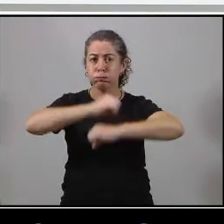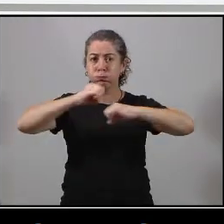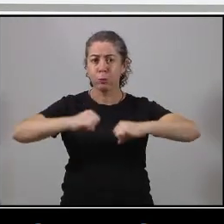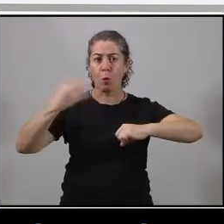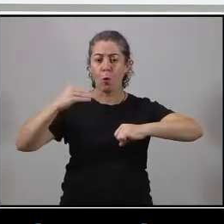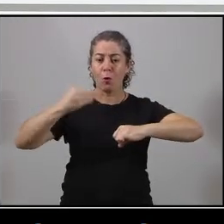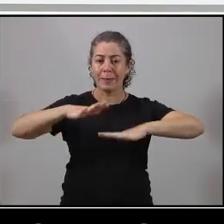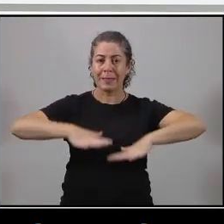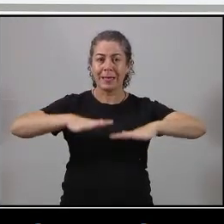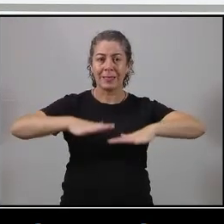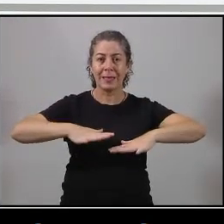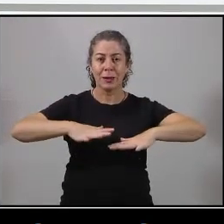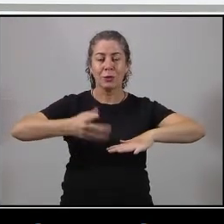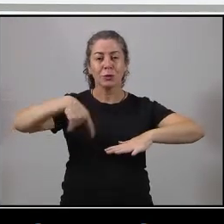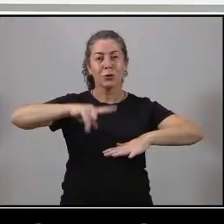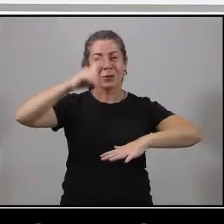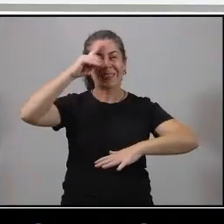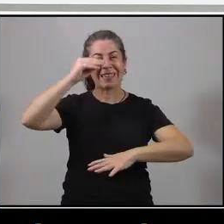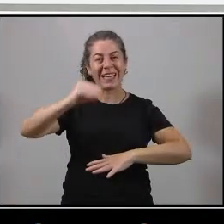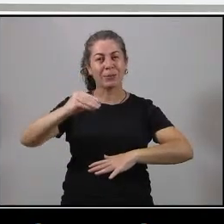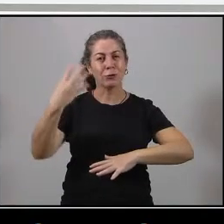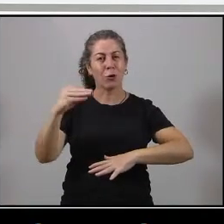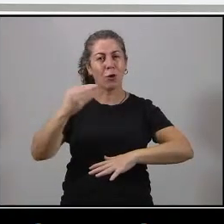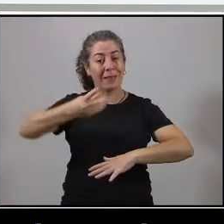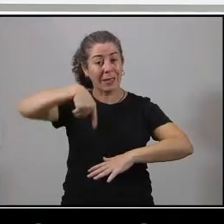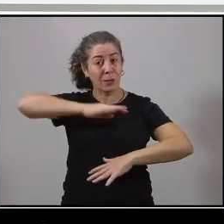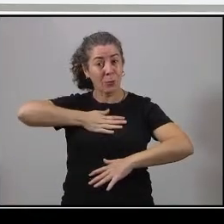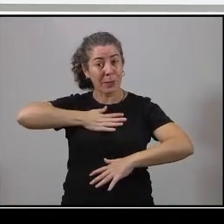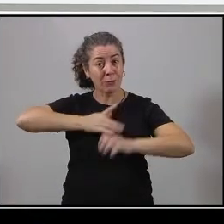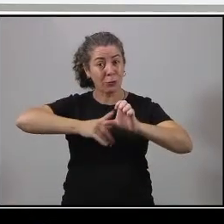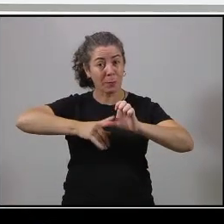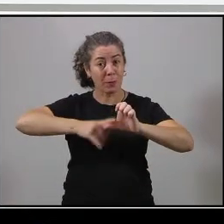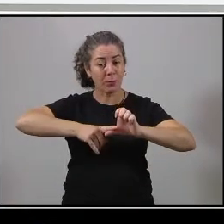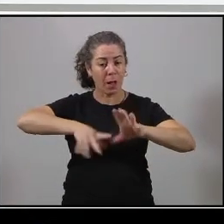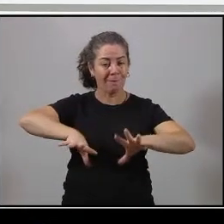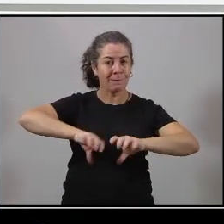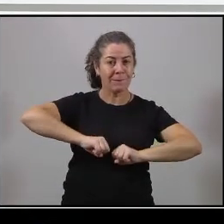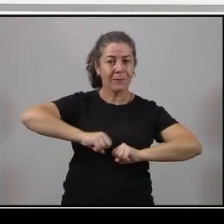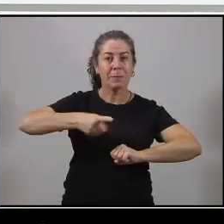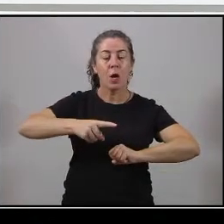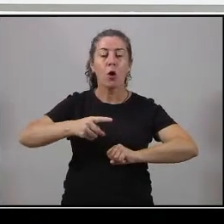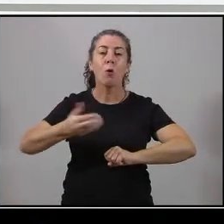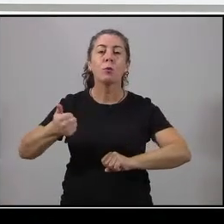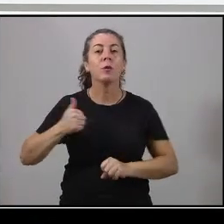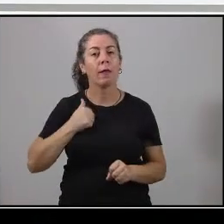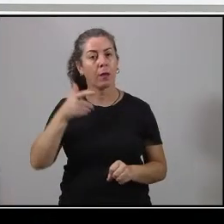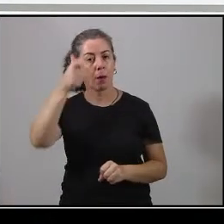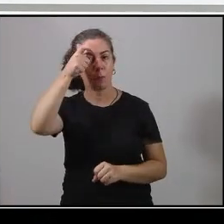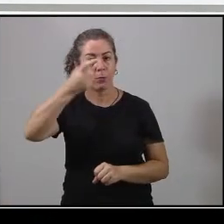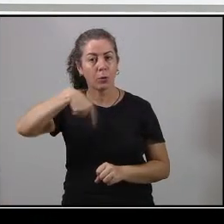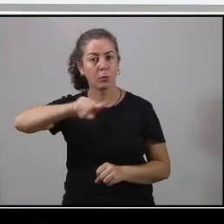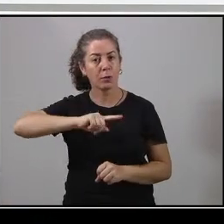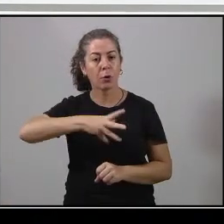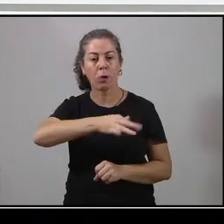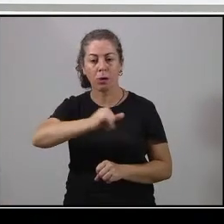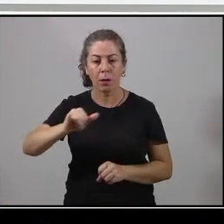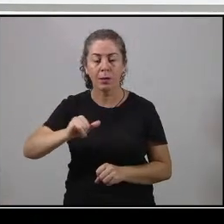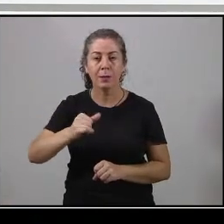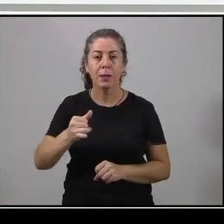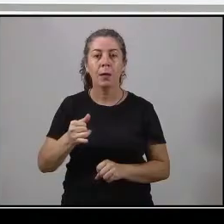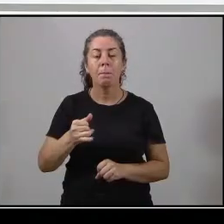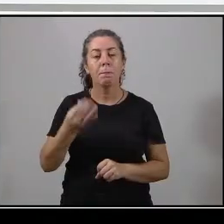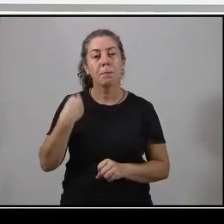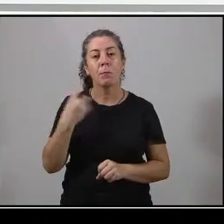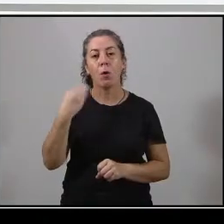nuestro talento, en lograr que tengan oportunidades laborales en nuestros pueblos y que no se vean obligados a salir